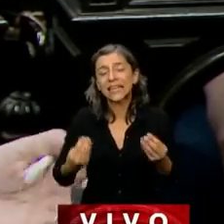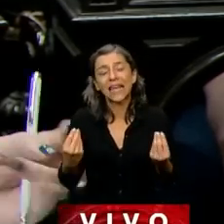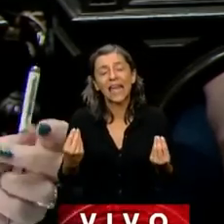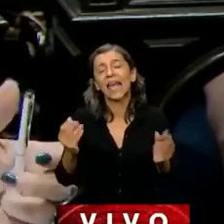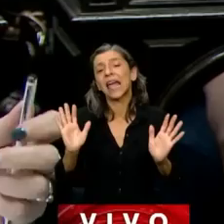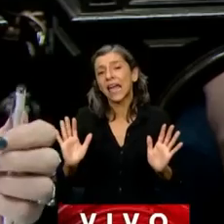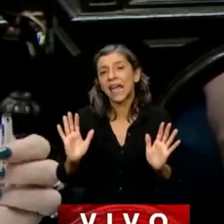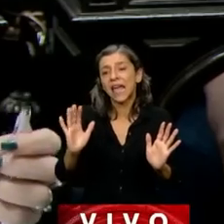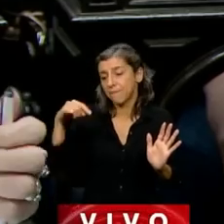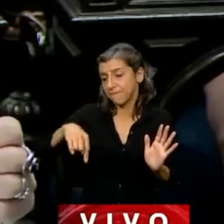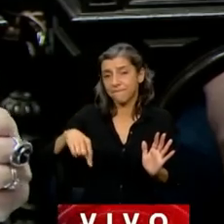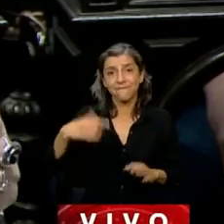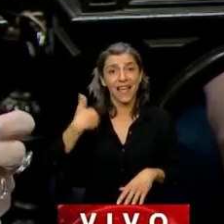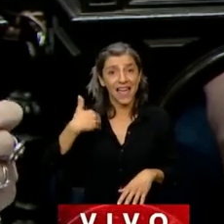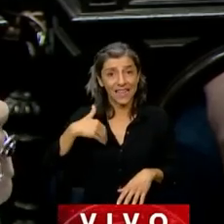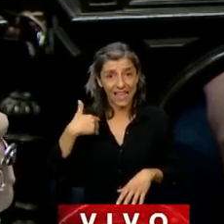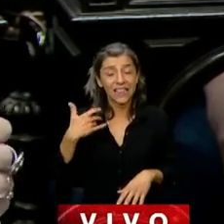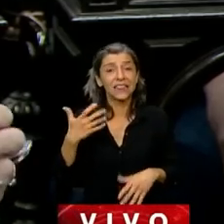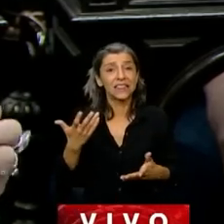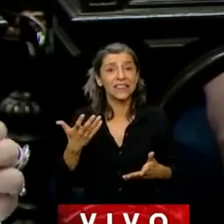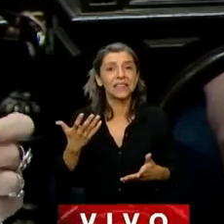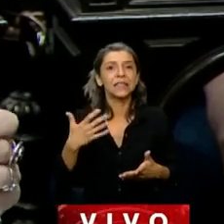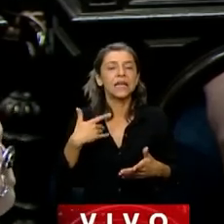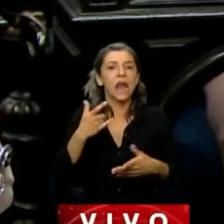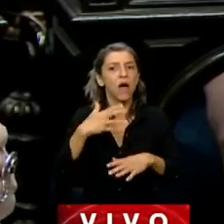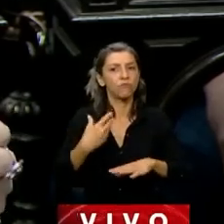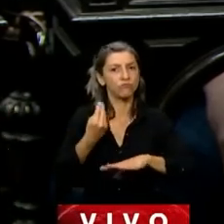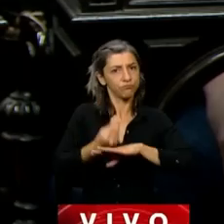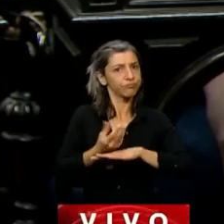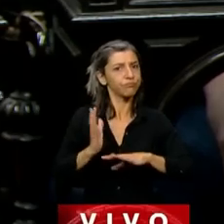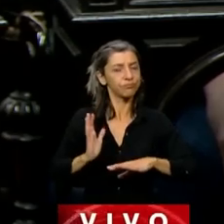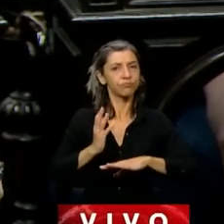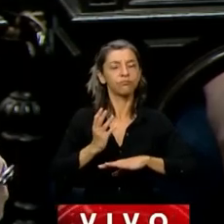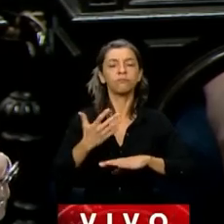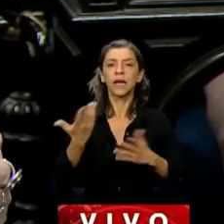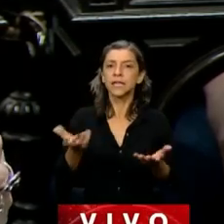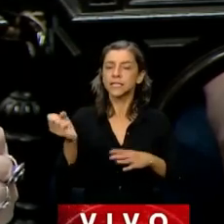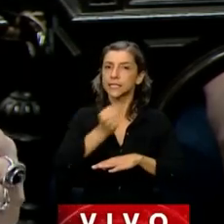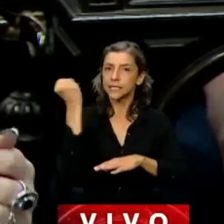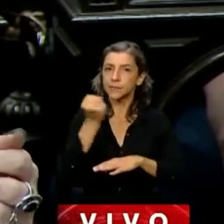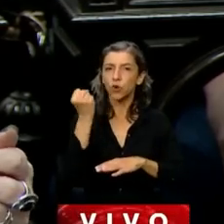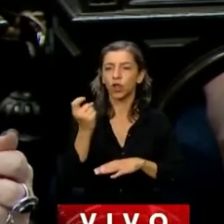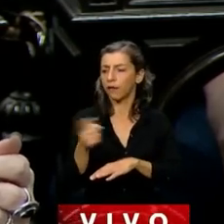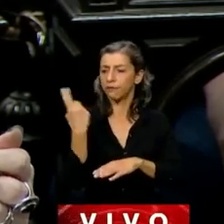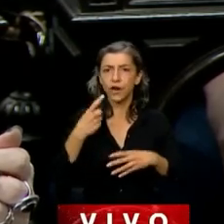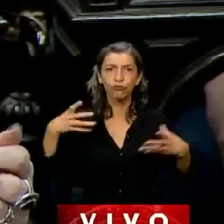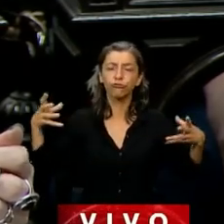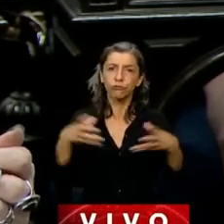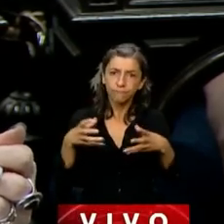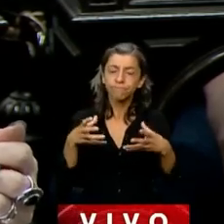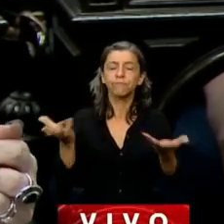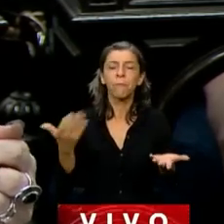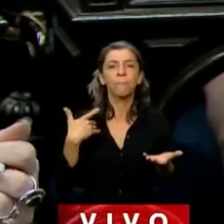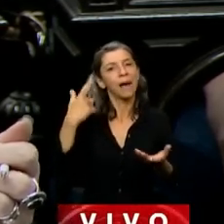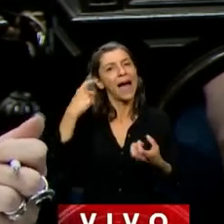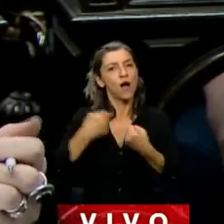presidir Argentina, tener la presidencia pro tempore de la CELAC, es muy importante que nosotros